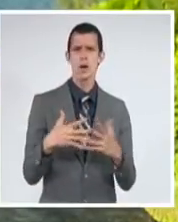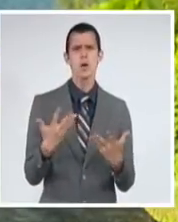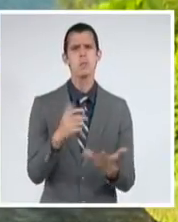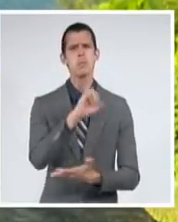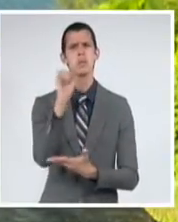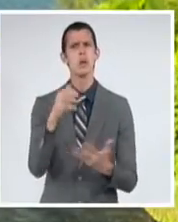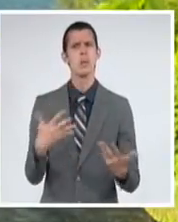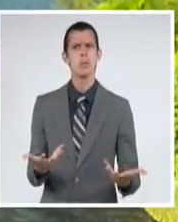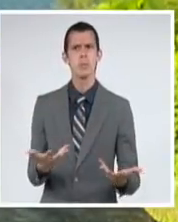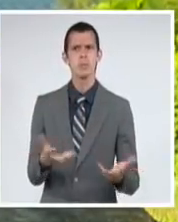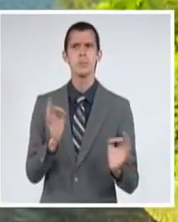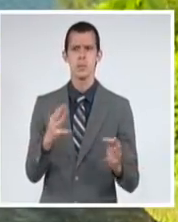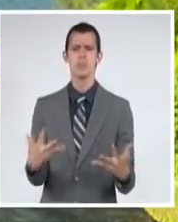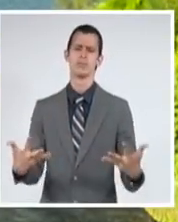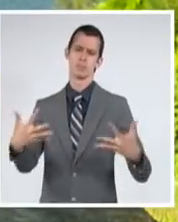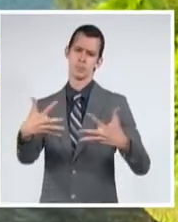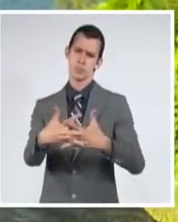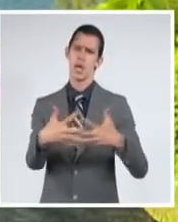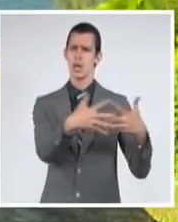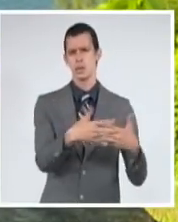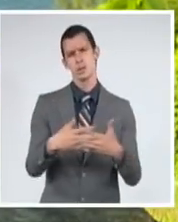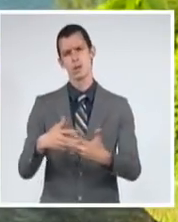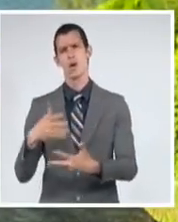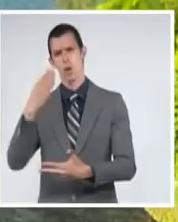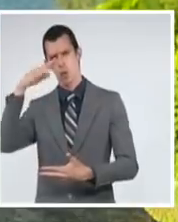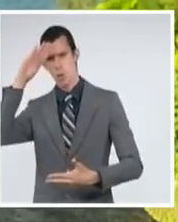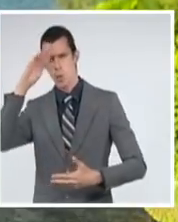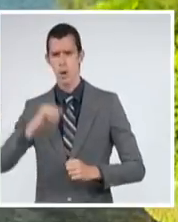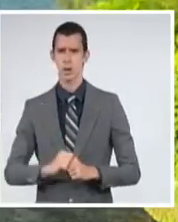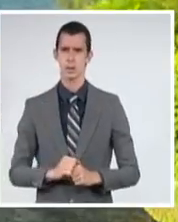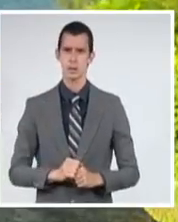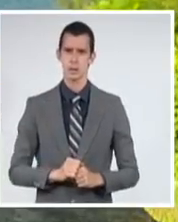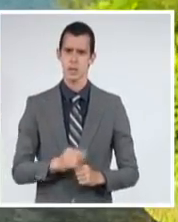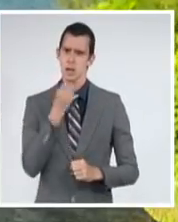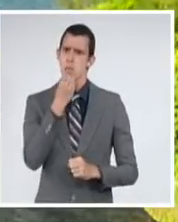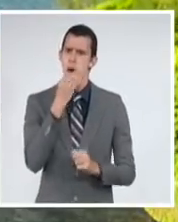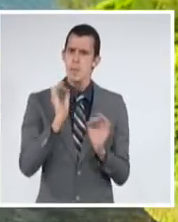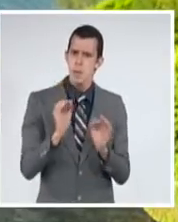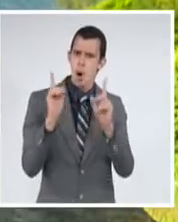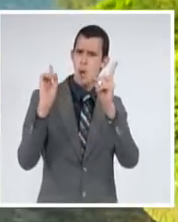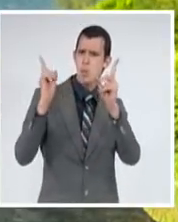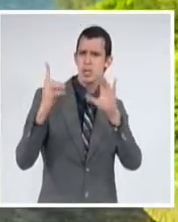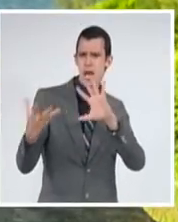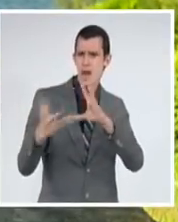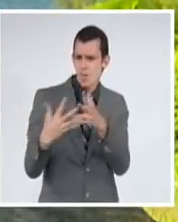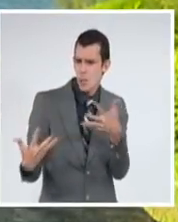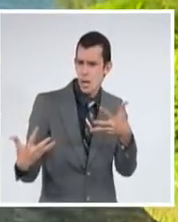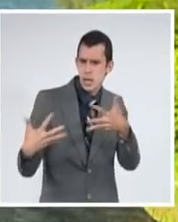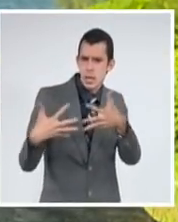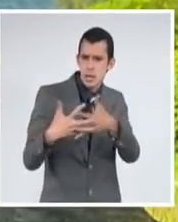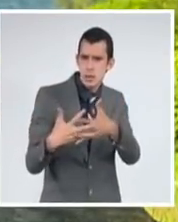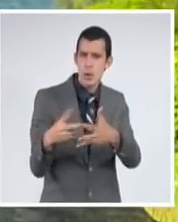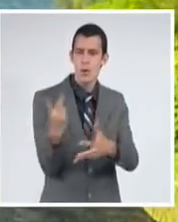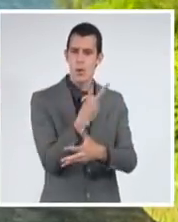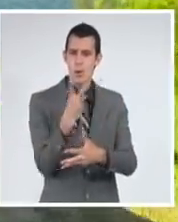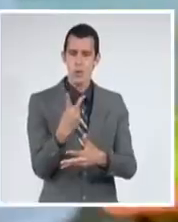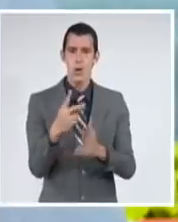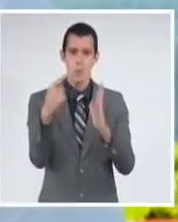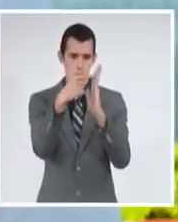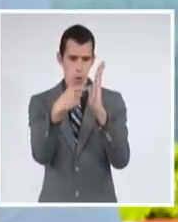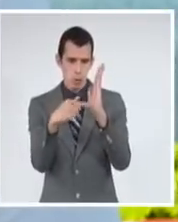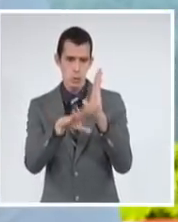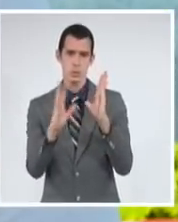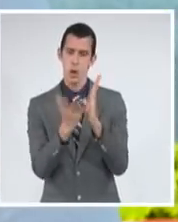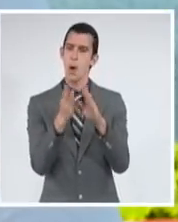de amor en que nuestros países se den la mano, en que se establezca una política humana, racional hacia